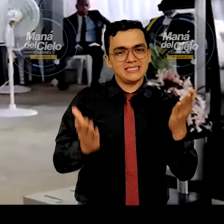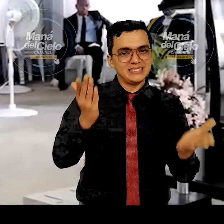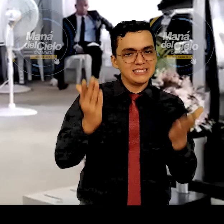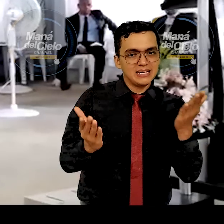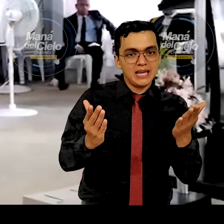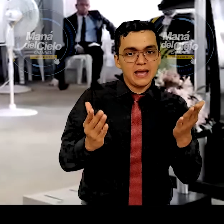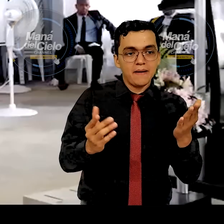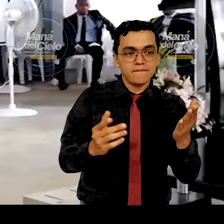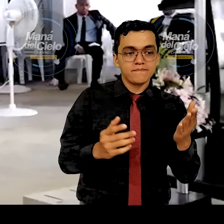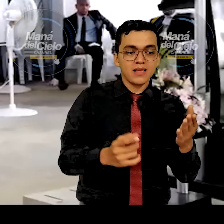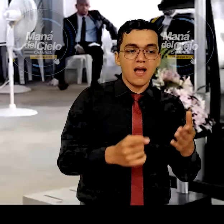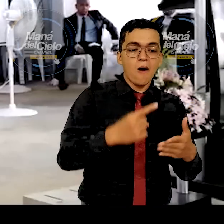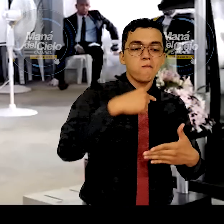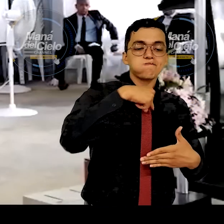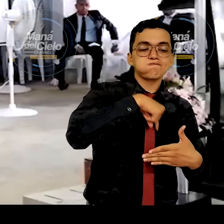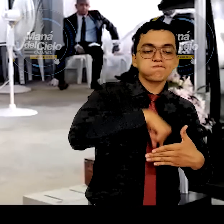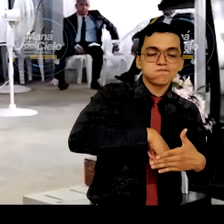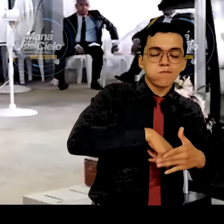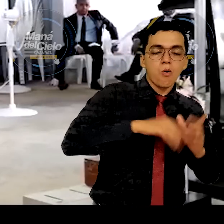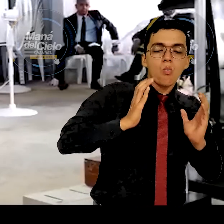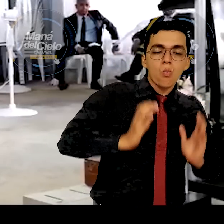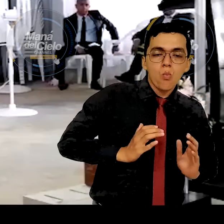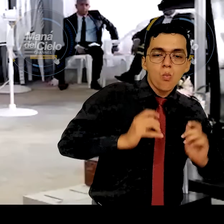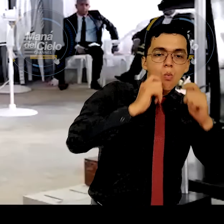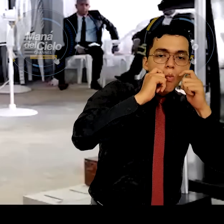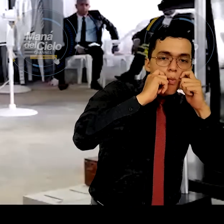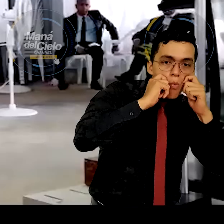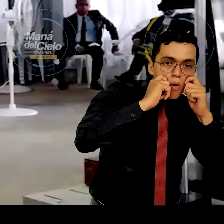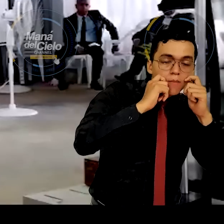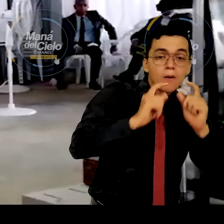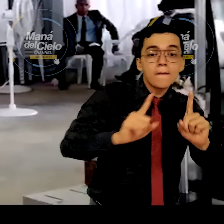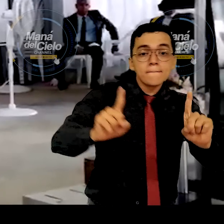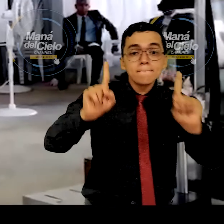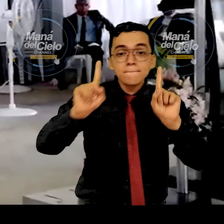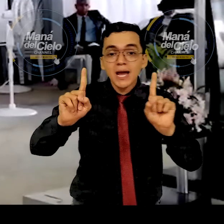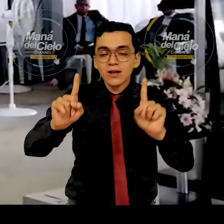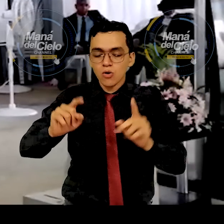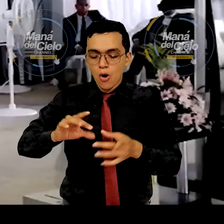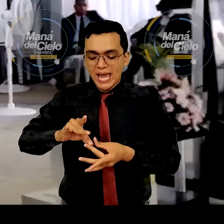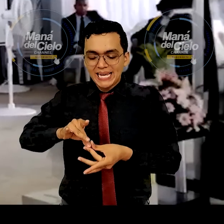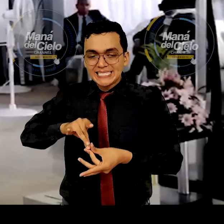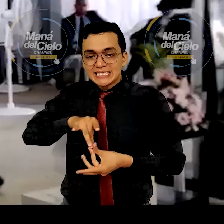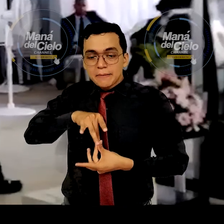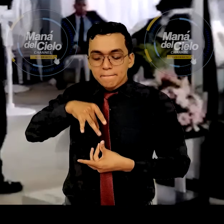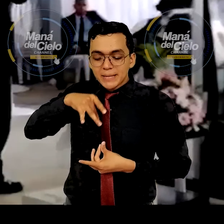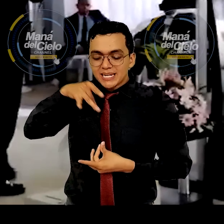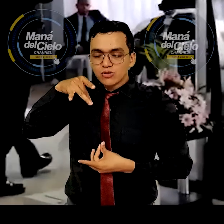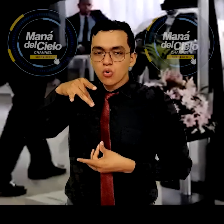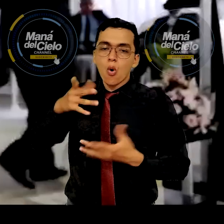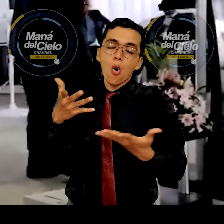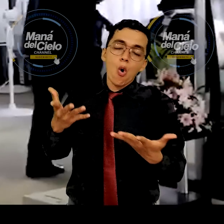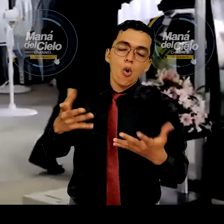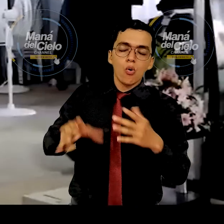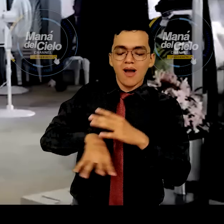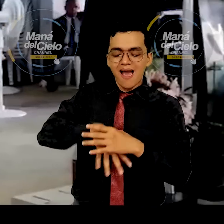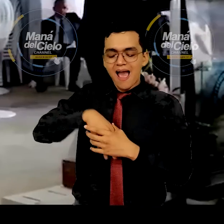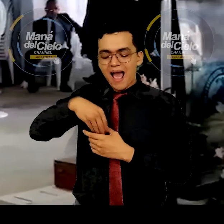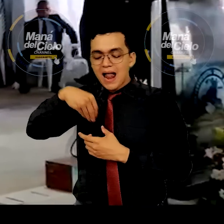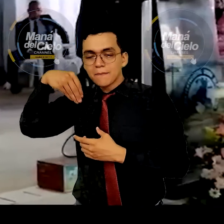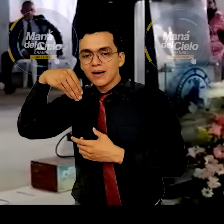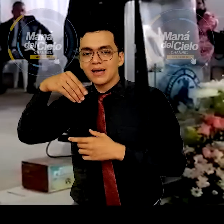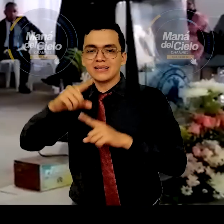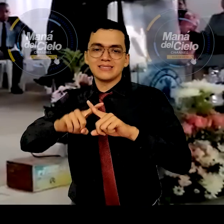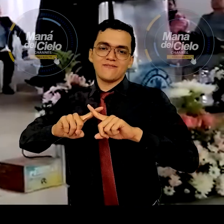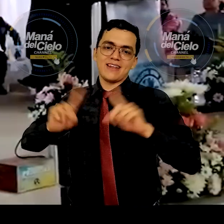si no. Y tiene razón, no es un pecado. Pero el espiritual piensa de otra manera. Entonces el natural